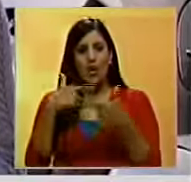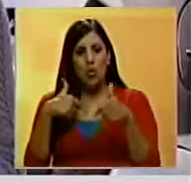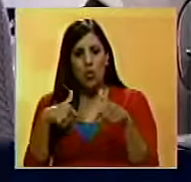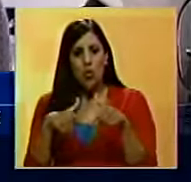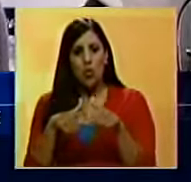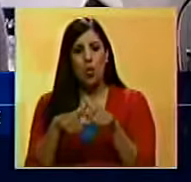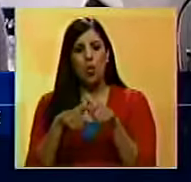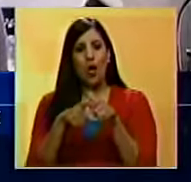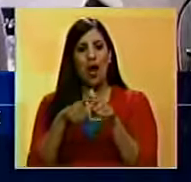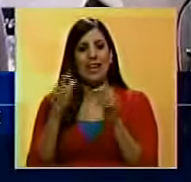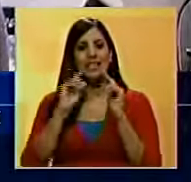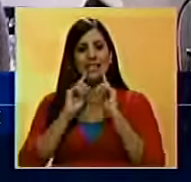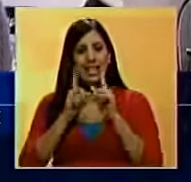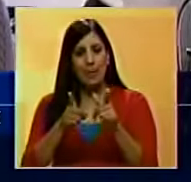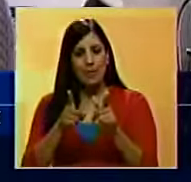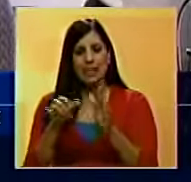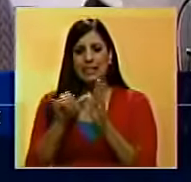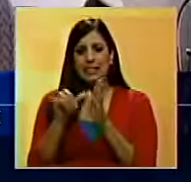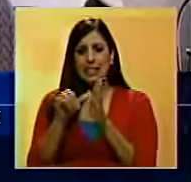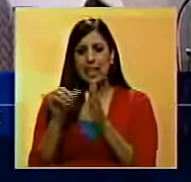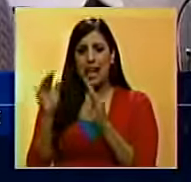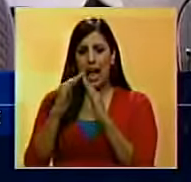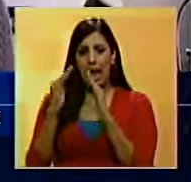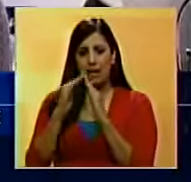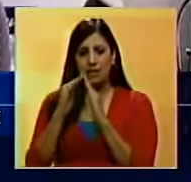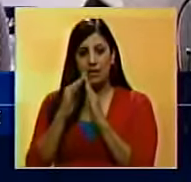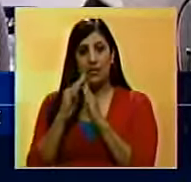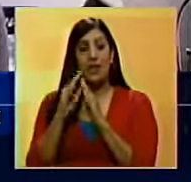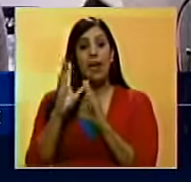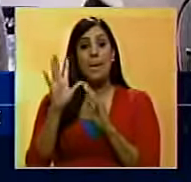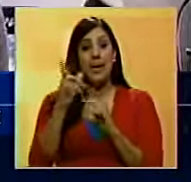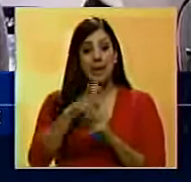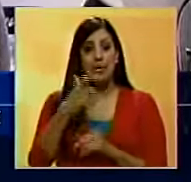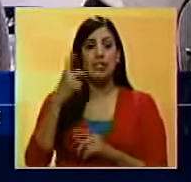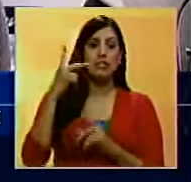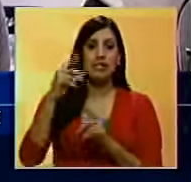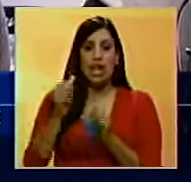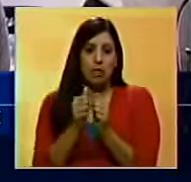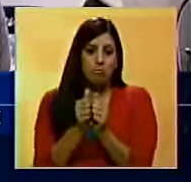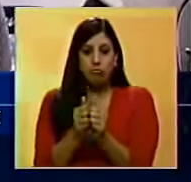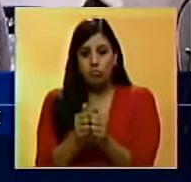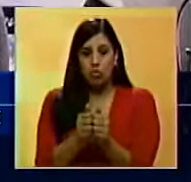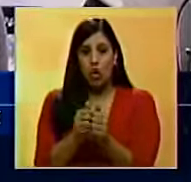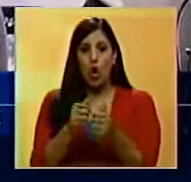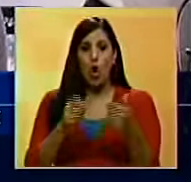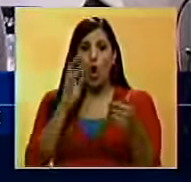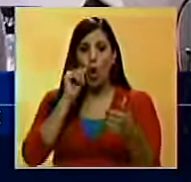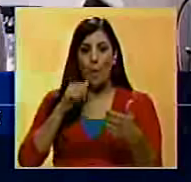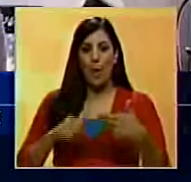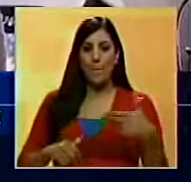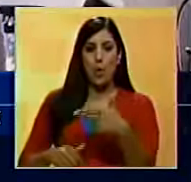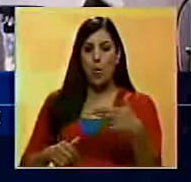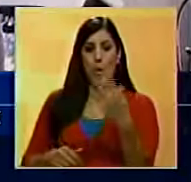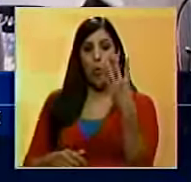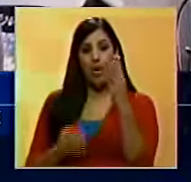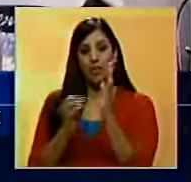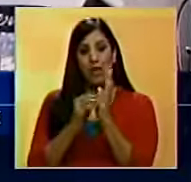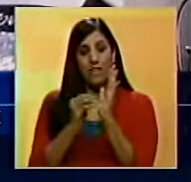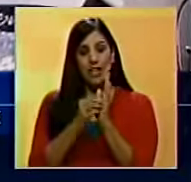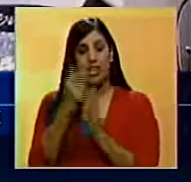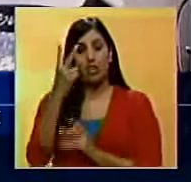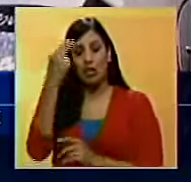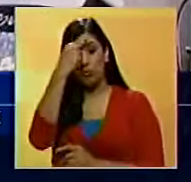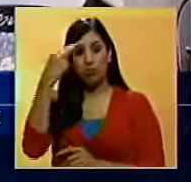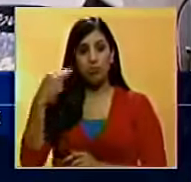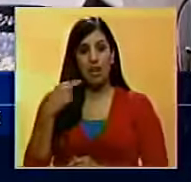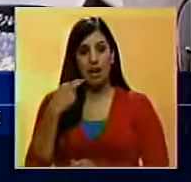sector Los Alpes del cementerio, a pocas cuadras de su casa. Al parecer la víctima salió con este amigo y le efectuó 4 impactos de bala, 2 de ellos en